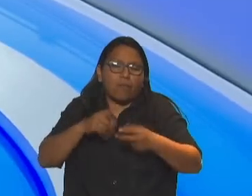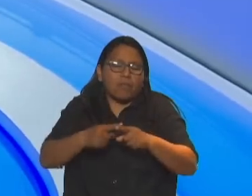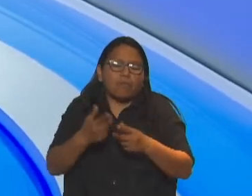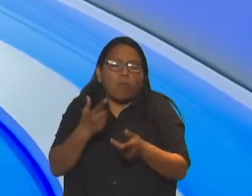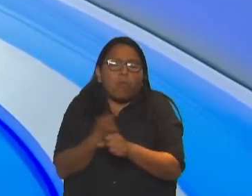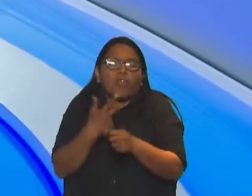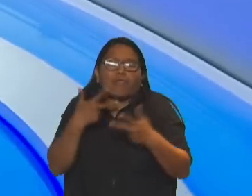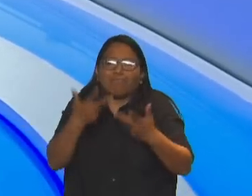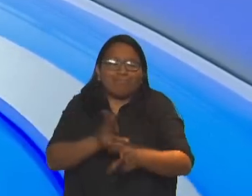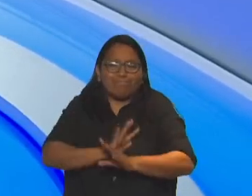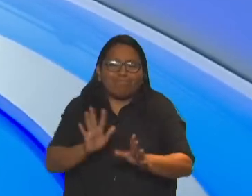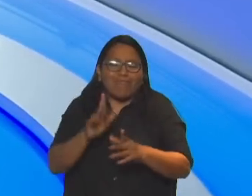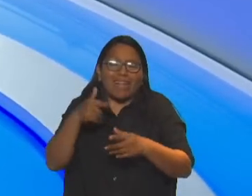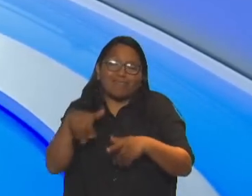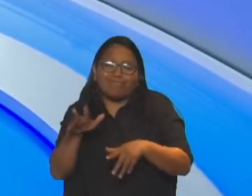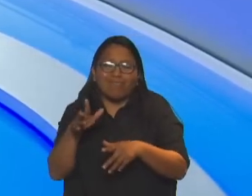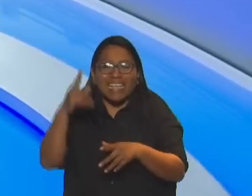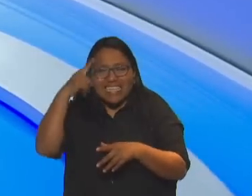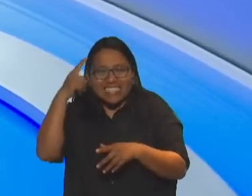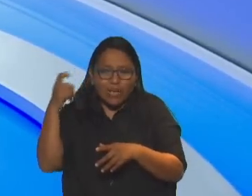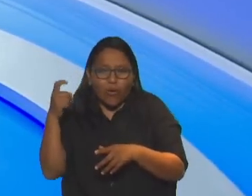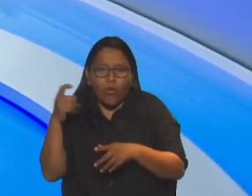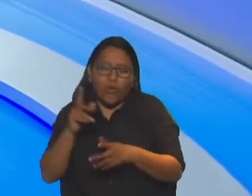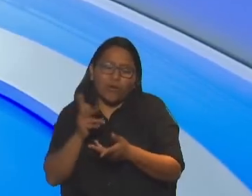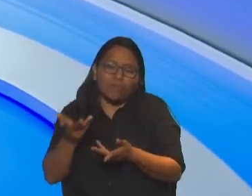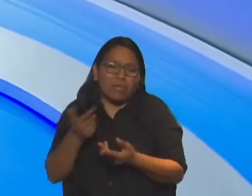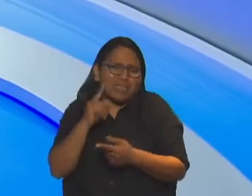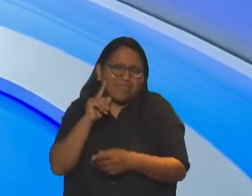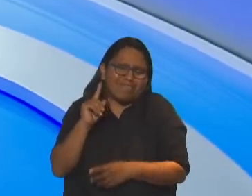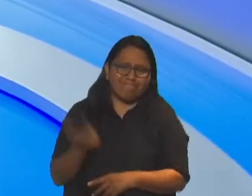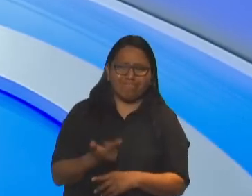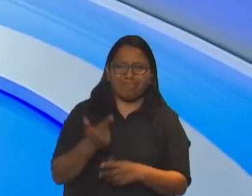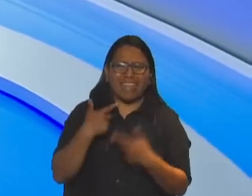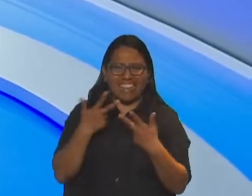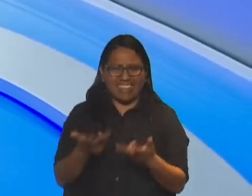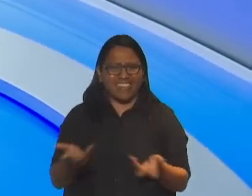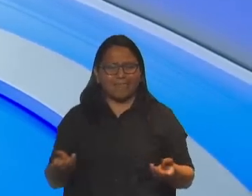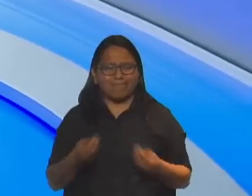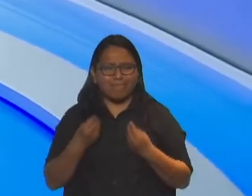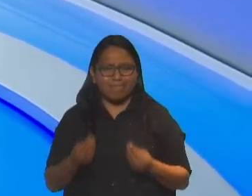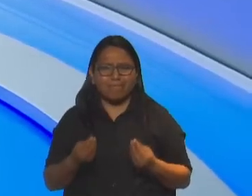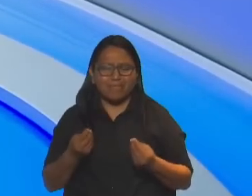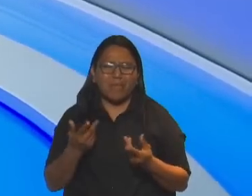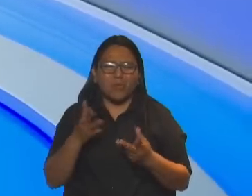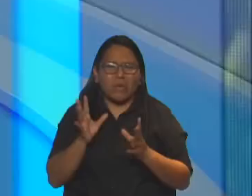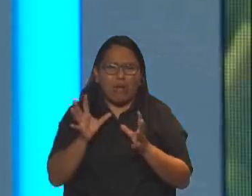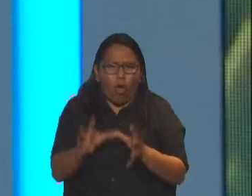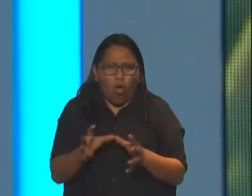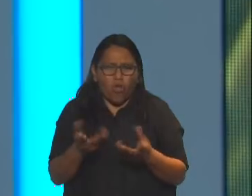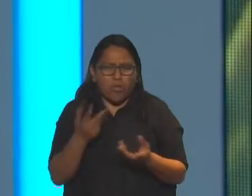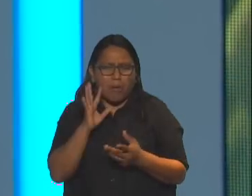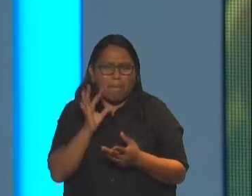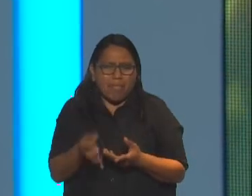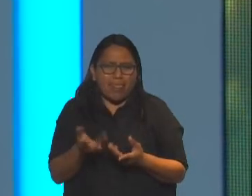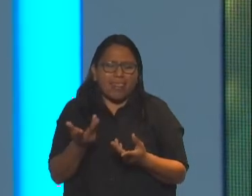puedo calificar eso creo que estamos para la categoría de psicoanálisis porque es una locura decir eso y además revela un nivel de odio y de